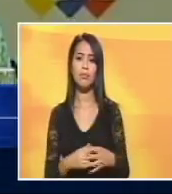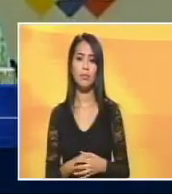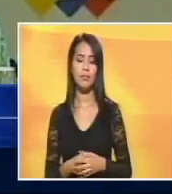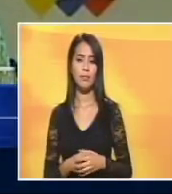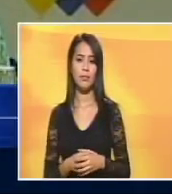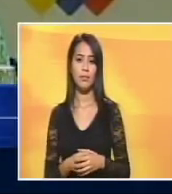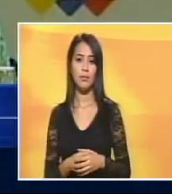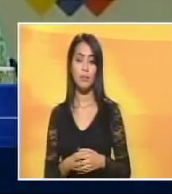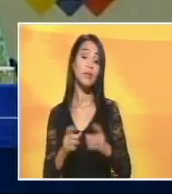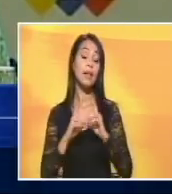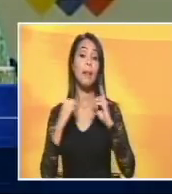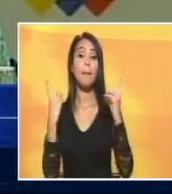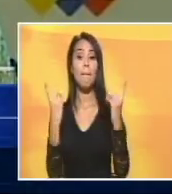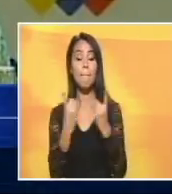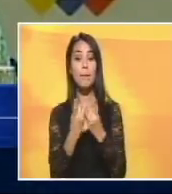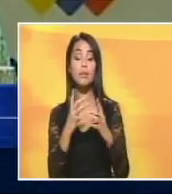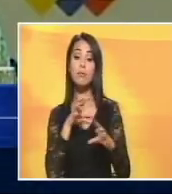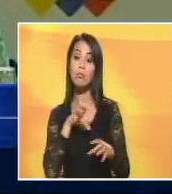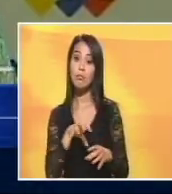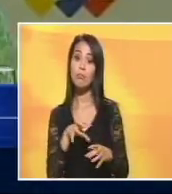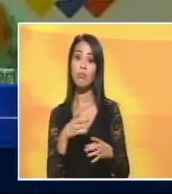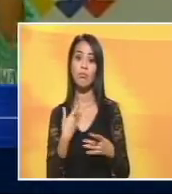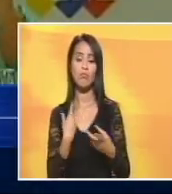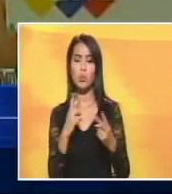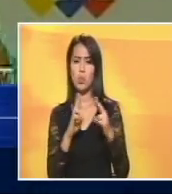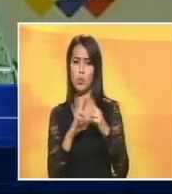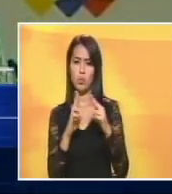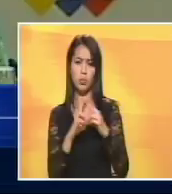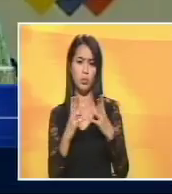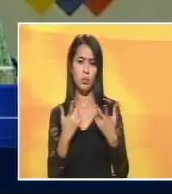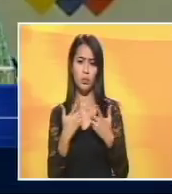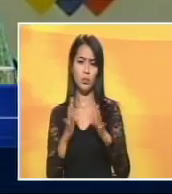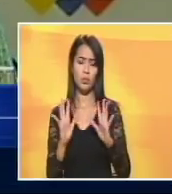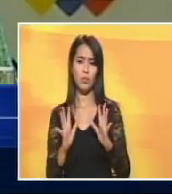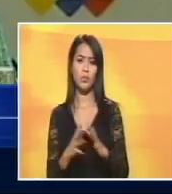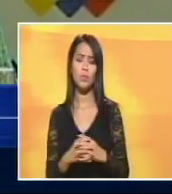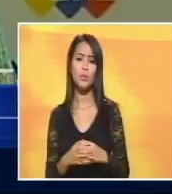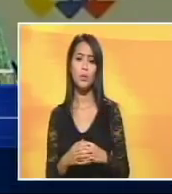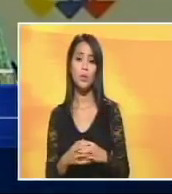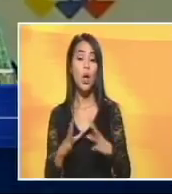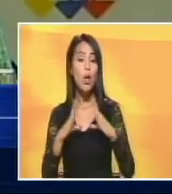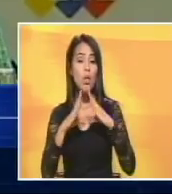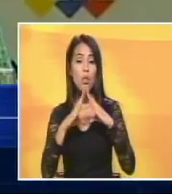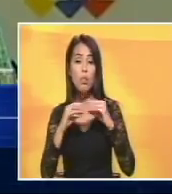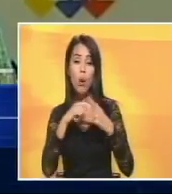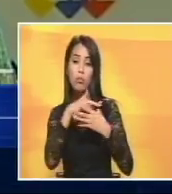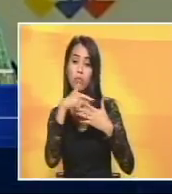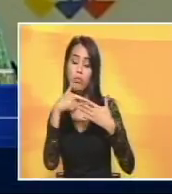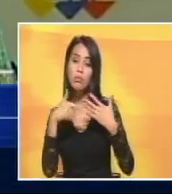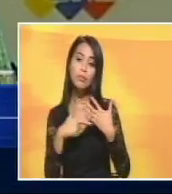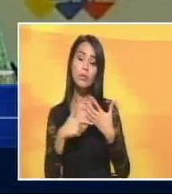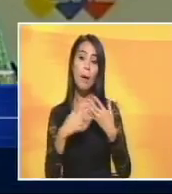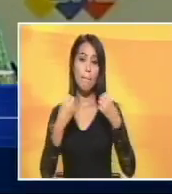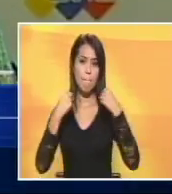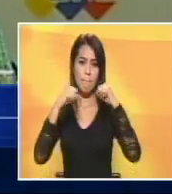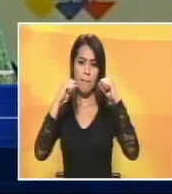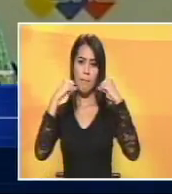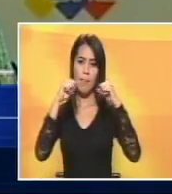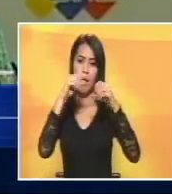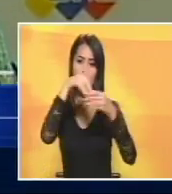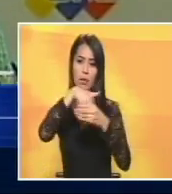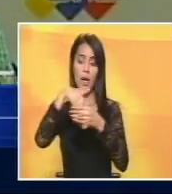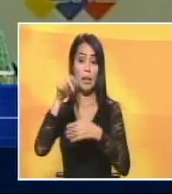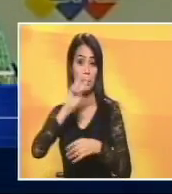El Departamento de Estado desconoce deliberadamente todas las garantías para el ejercicio del voto